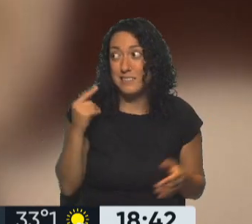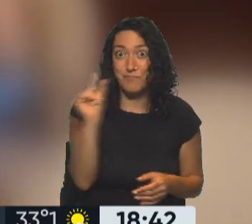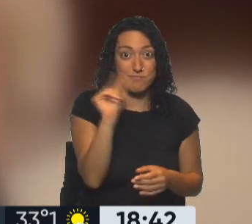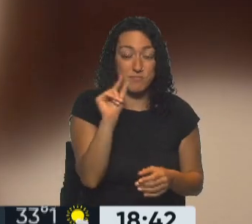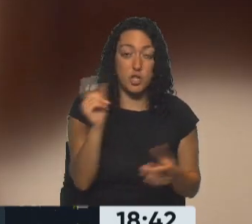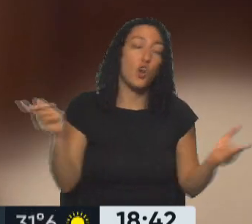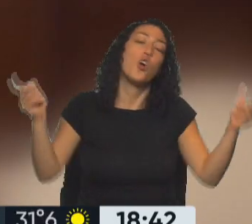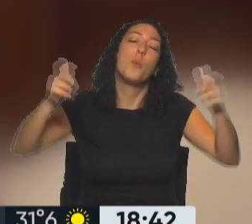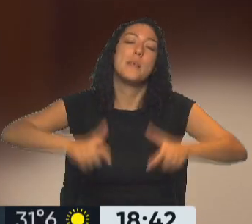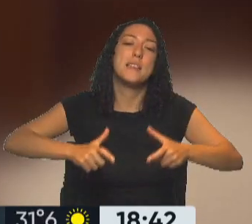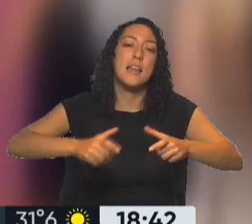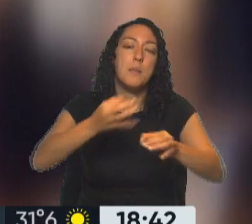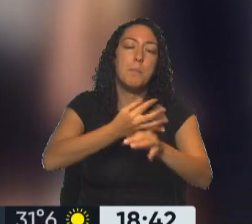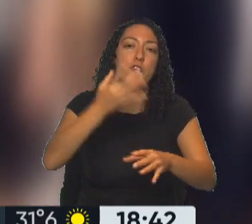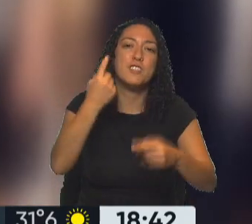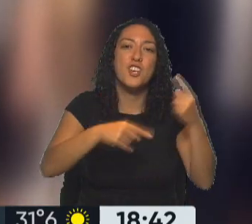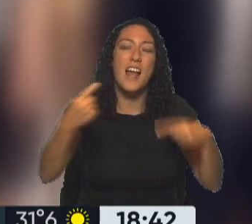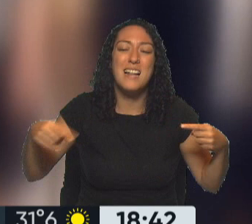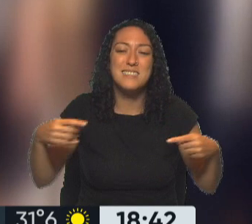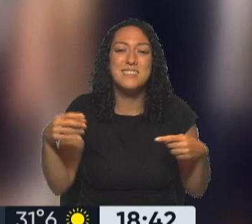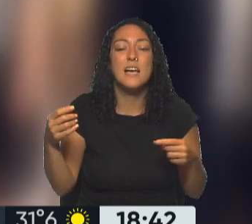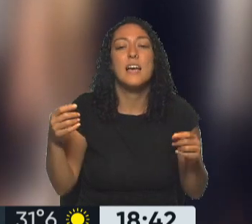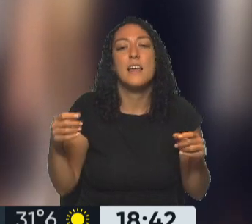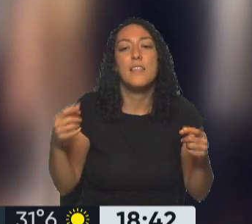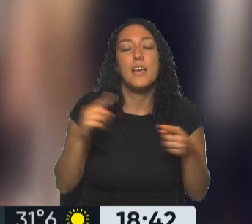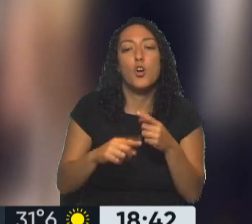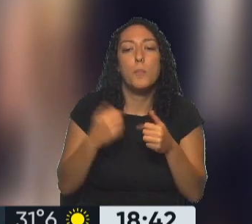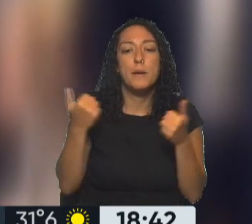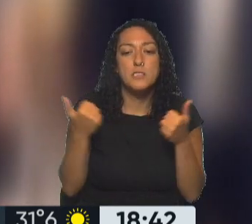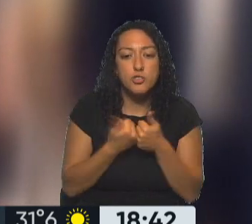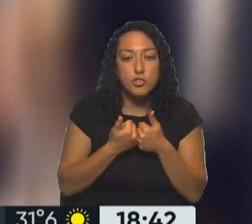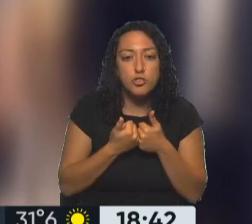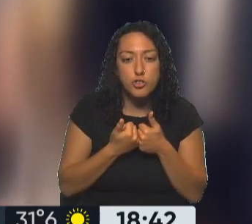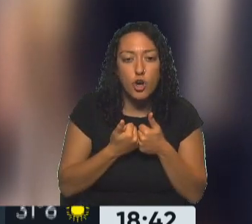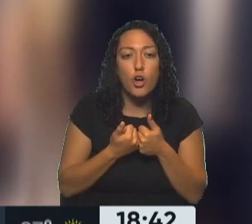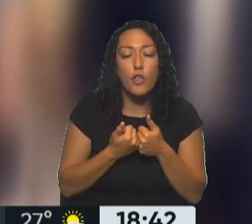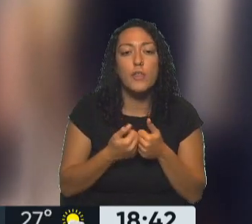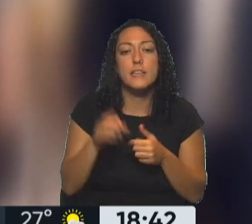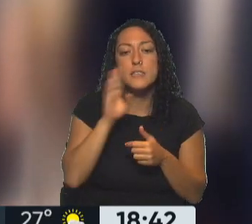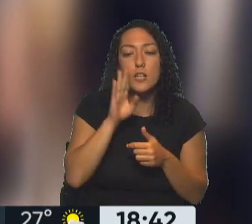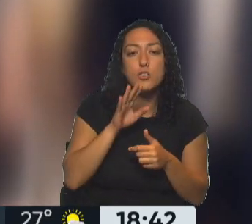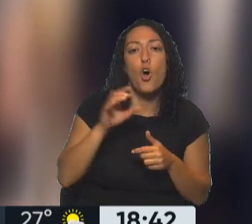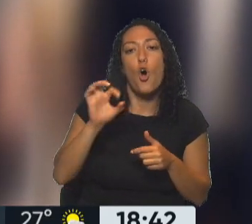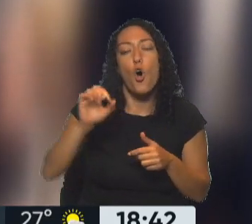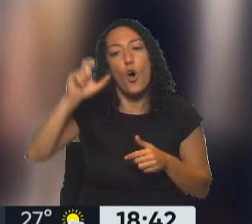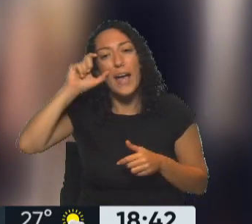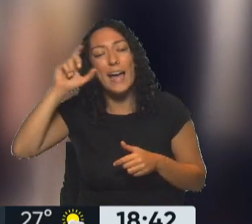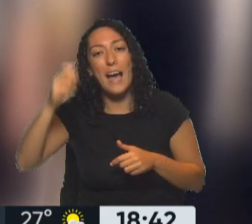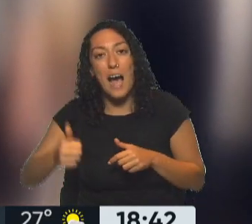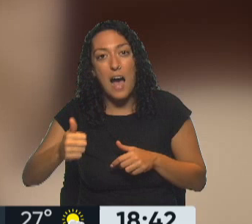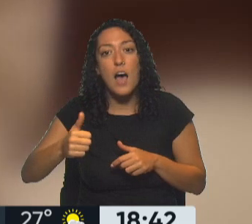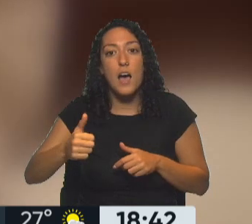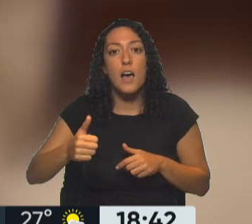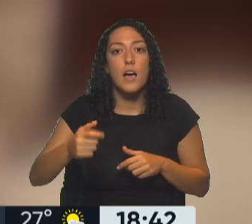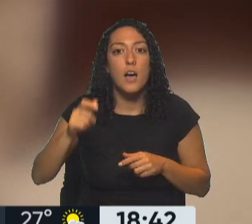acaba de ir el comité de expertas de la convención de belendo parada de la Organización de Estados Americanos de la oea que está